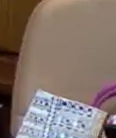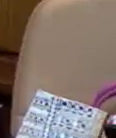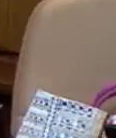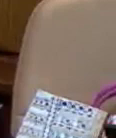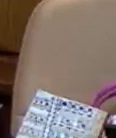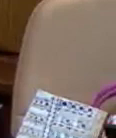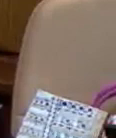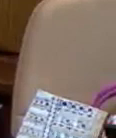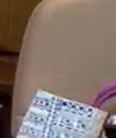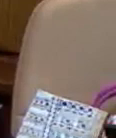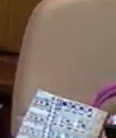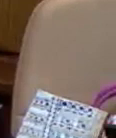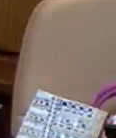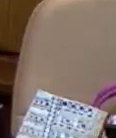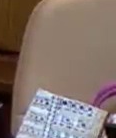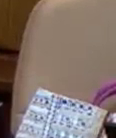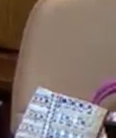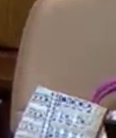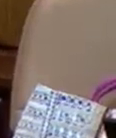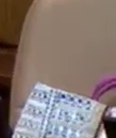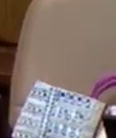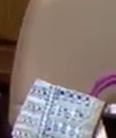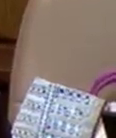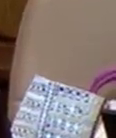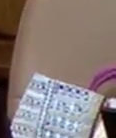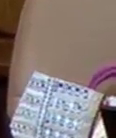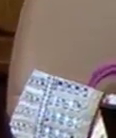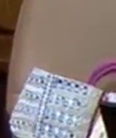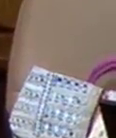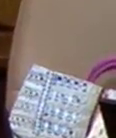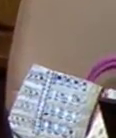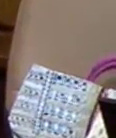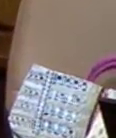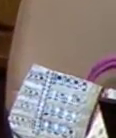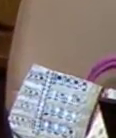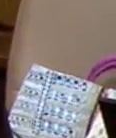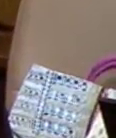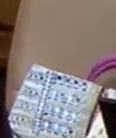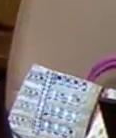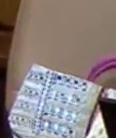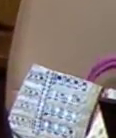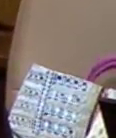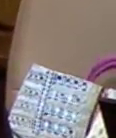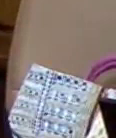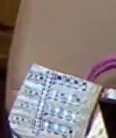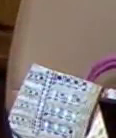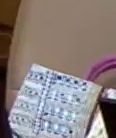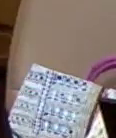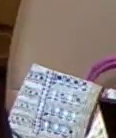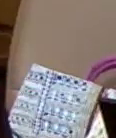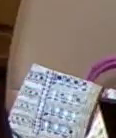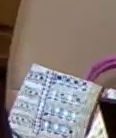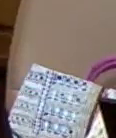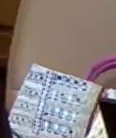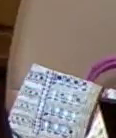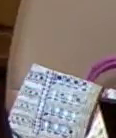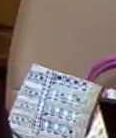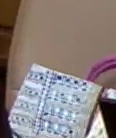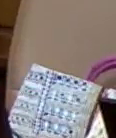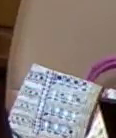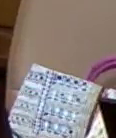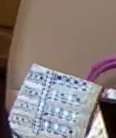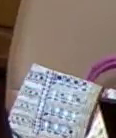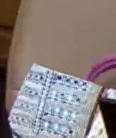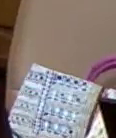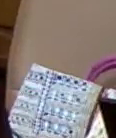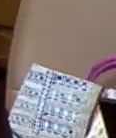Muchas gracias, señor presidente. Quisiera iniciar mis palabras también saludando, como lo ha hecho el diputado